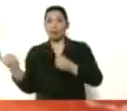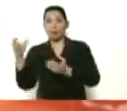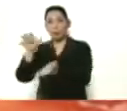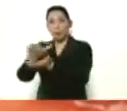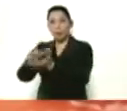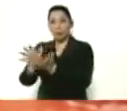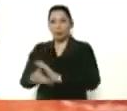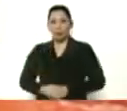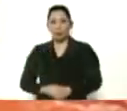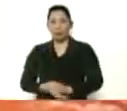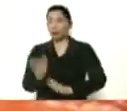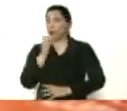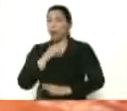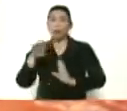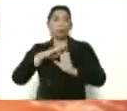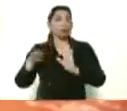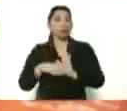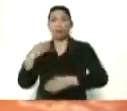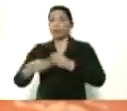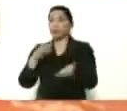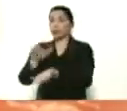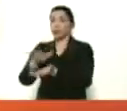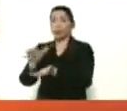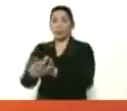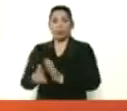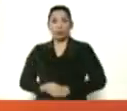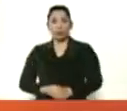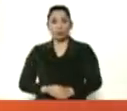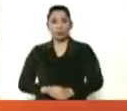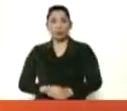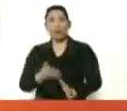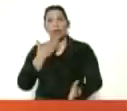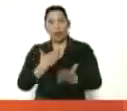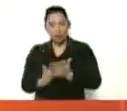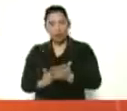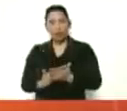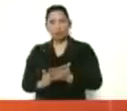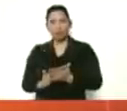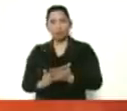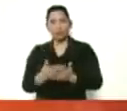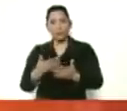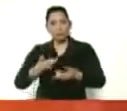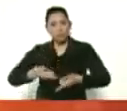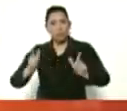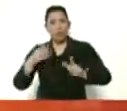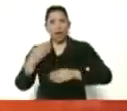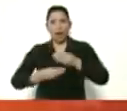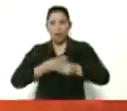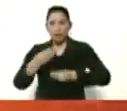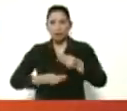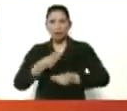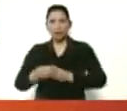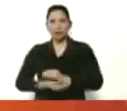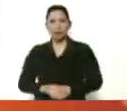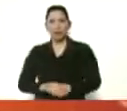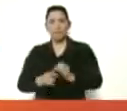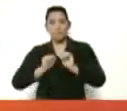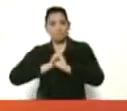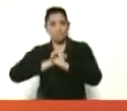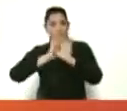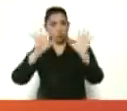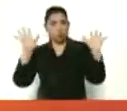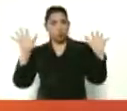Esparta. No hay condiciones para hacerlo en Nueva Esparta. Gracias porque me permitiste hacer esta